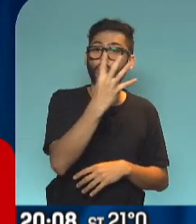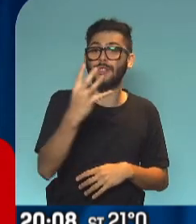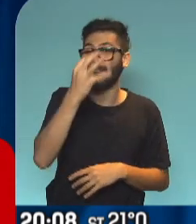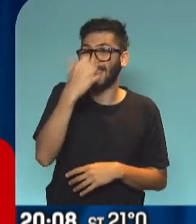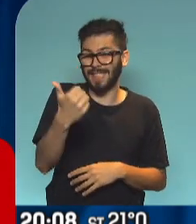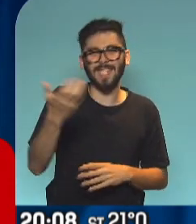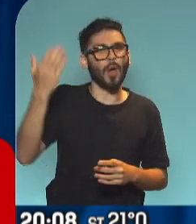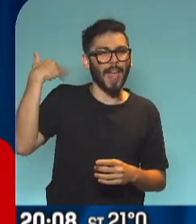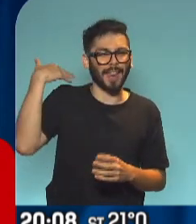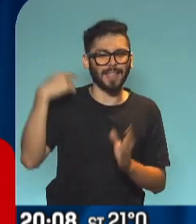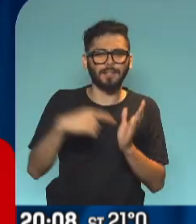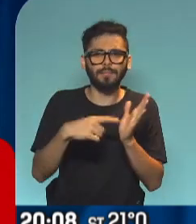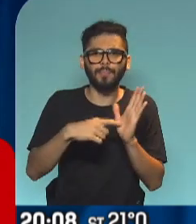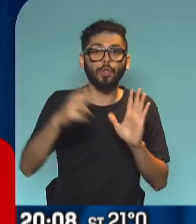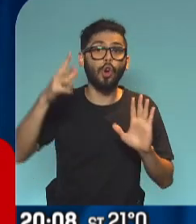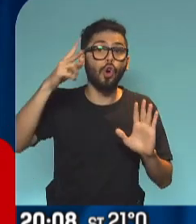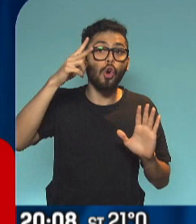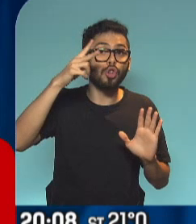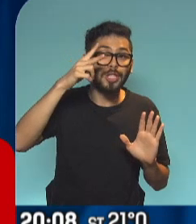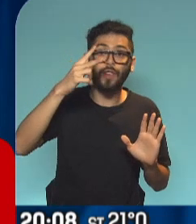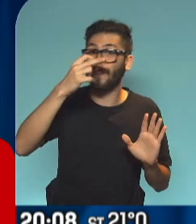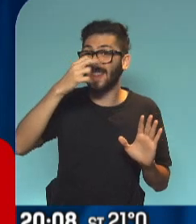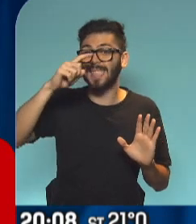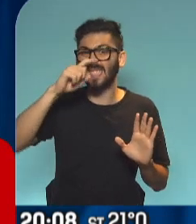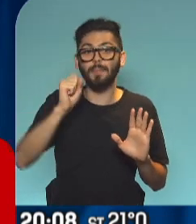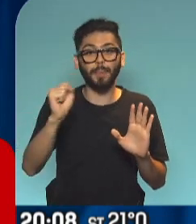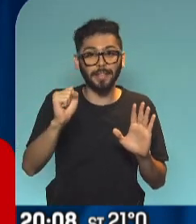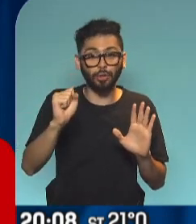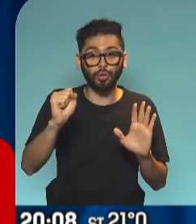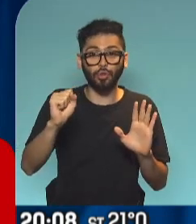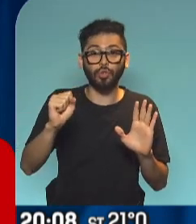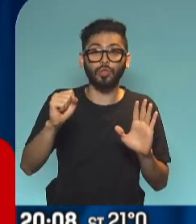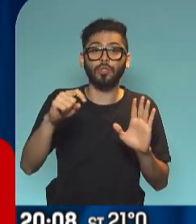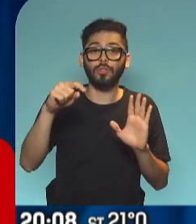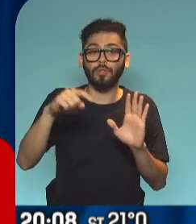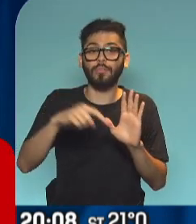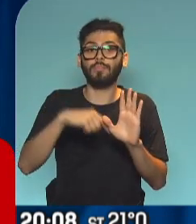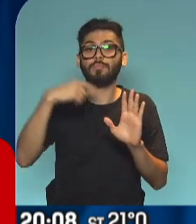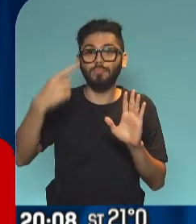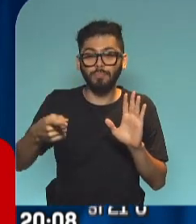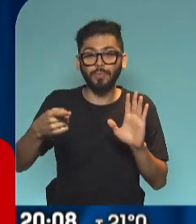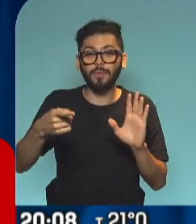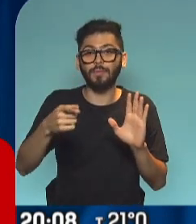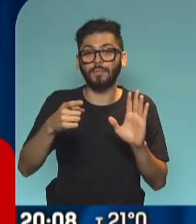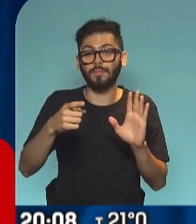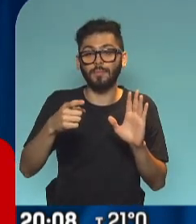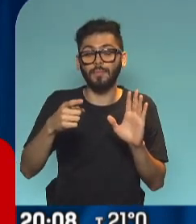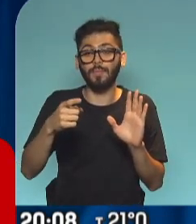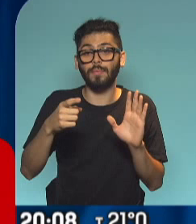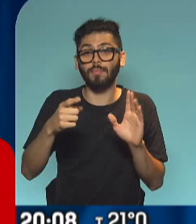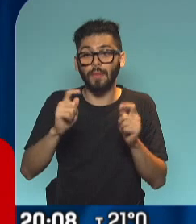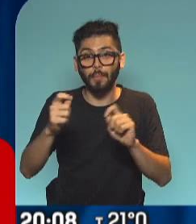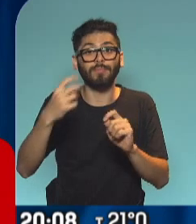regía antes, se pagaba 827 pesos. Bueno, acá se mantiene, fíjate, en el 2015. Y después empieza a variar. Claro, a partir de